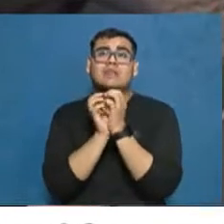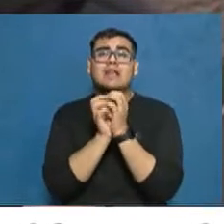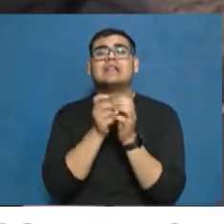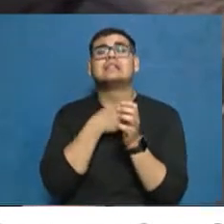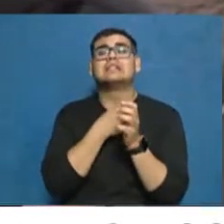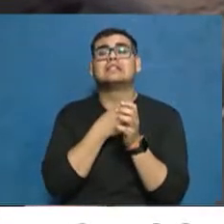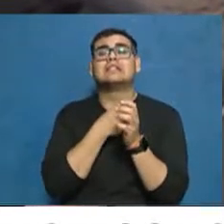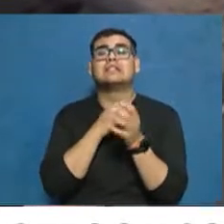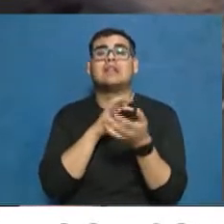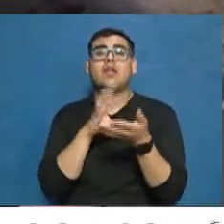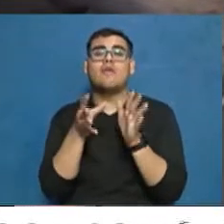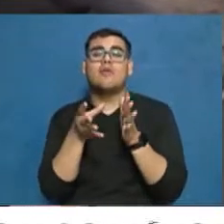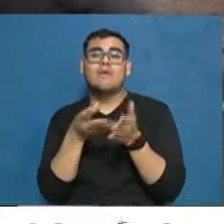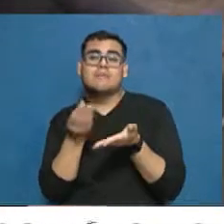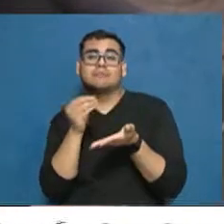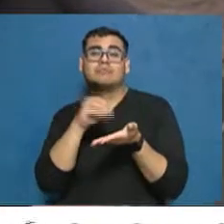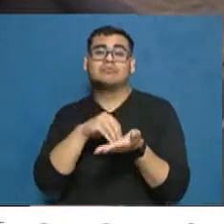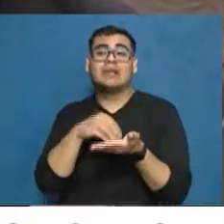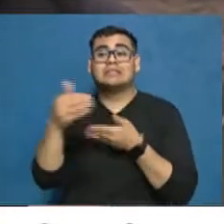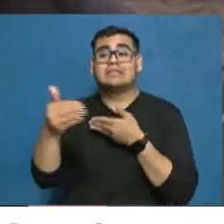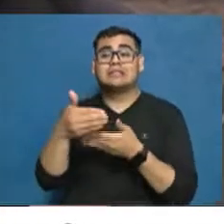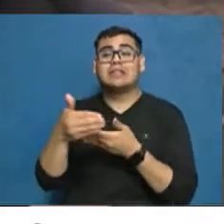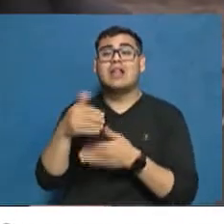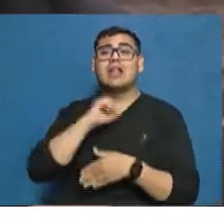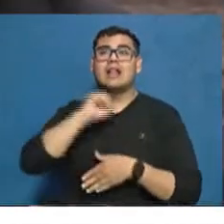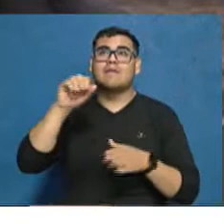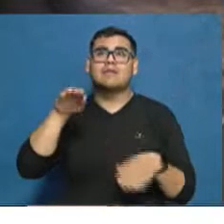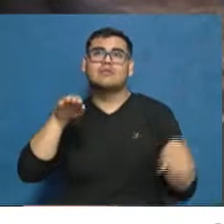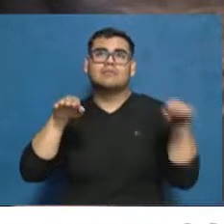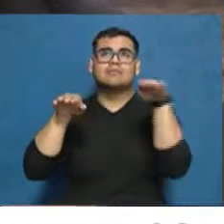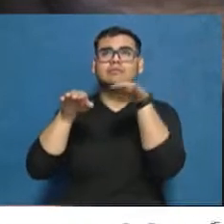más que se pueda a la inflación tremenda que estamos teniendo en el país.